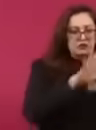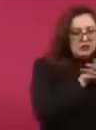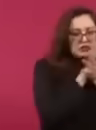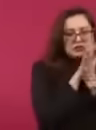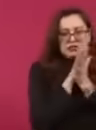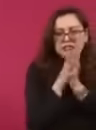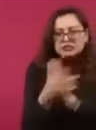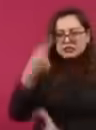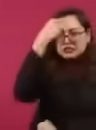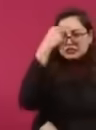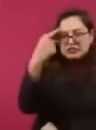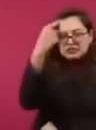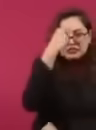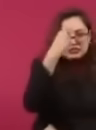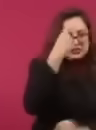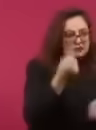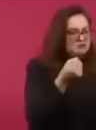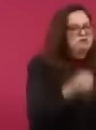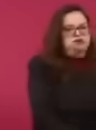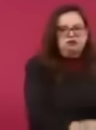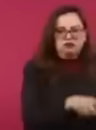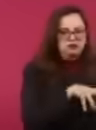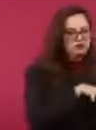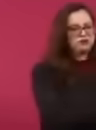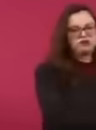obnubila frente a un